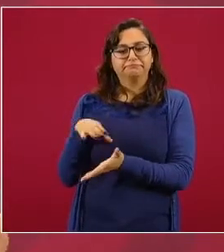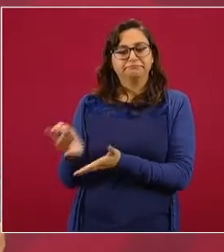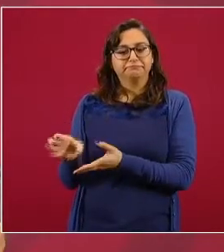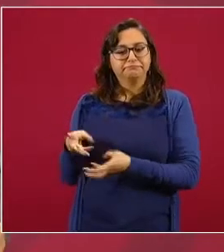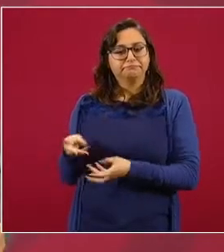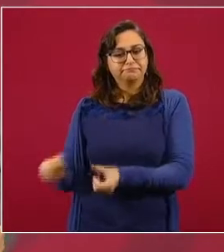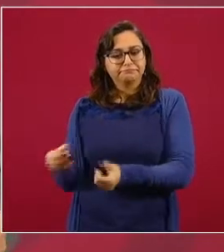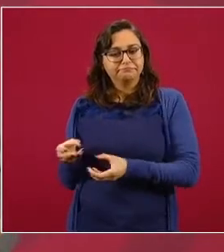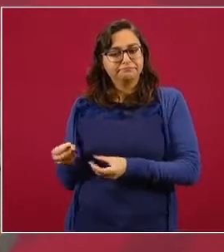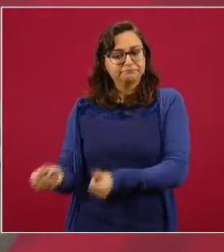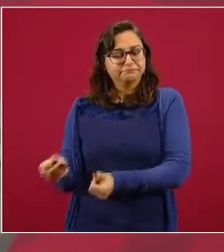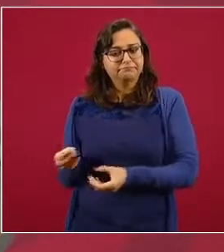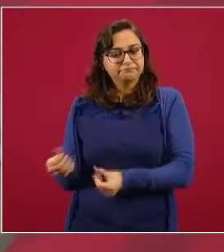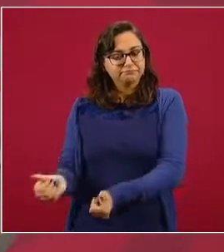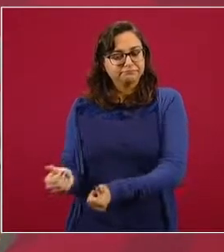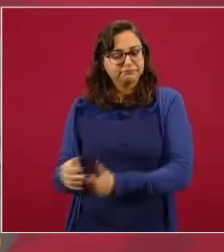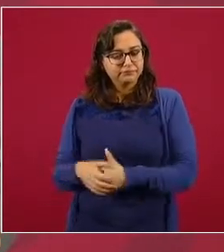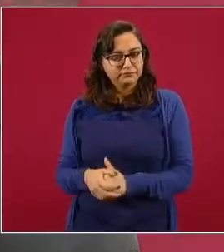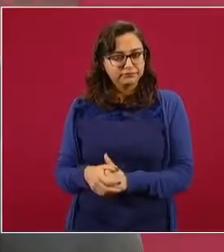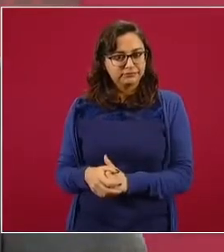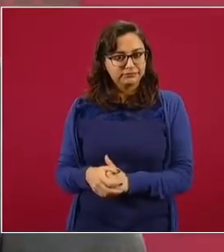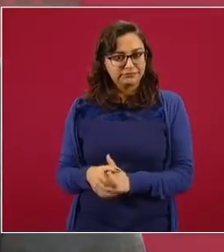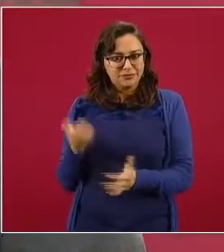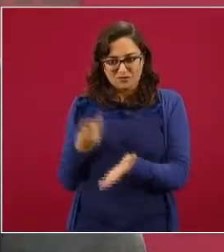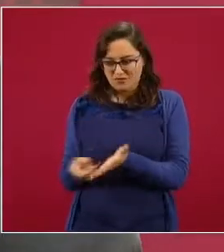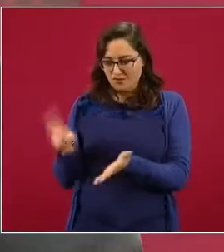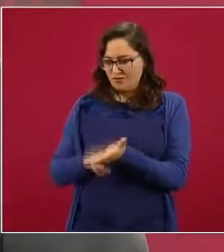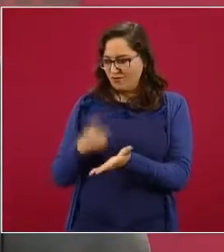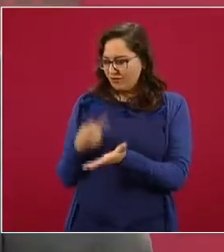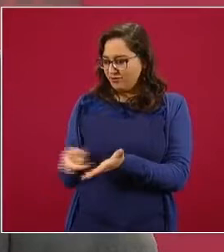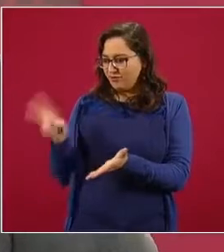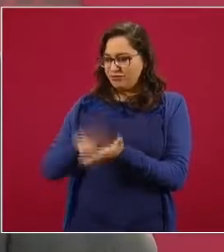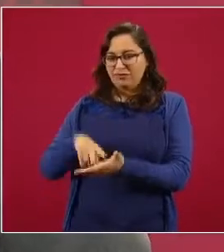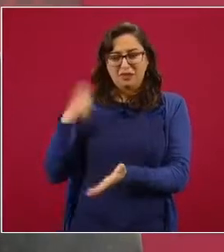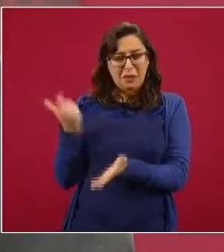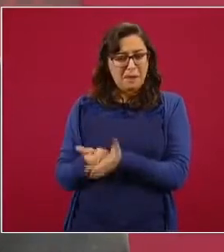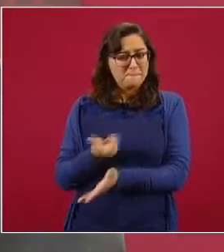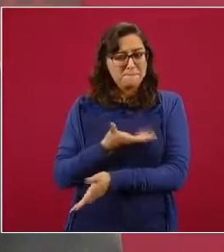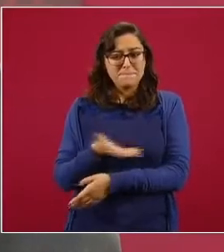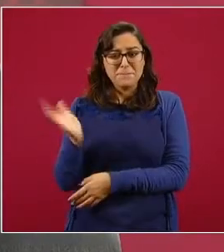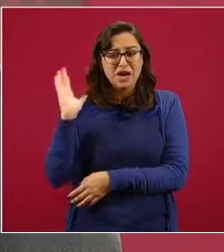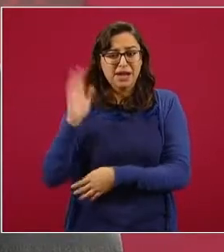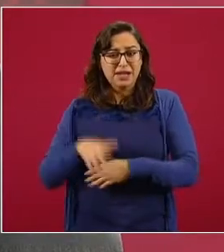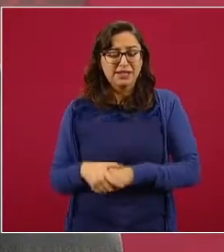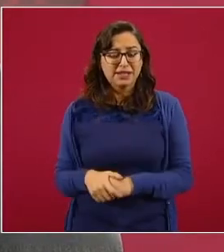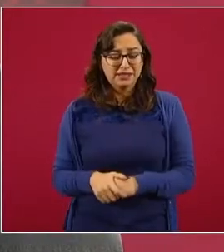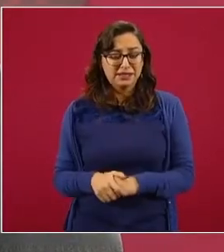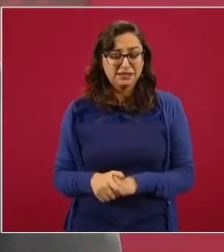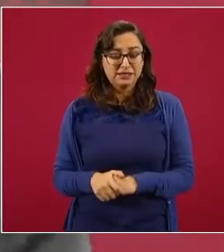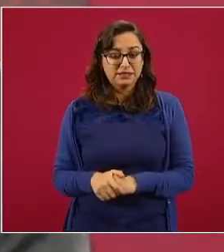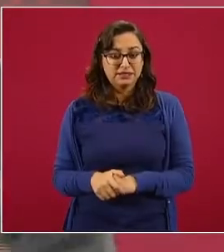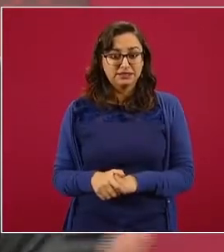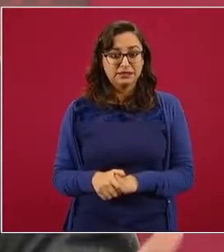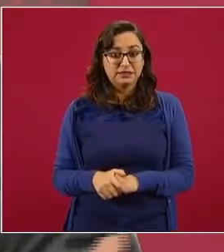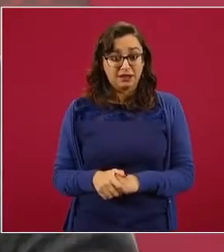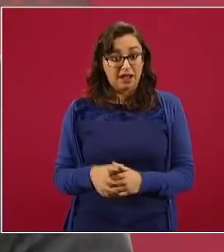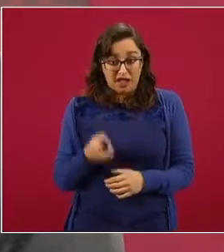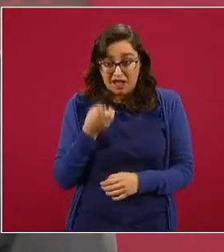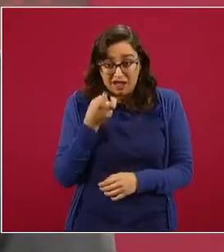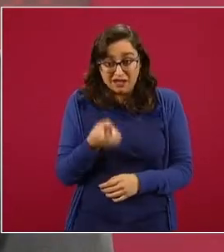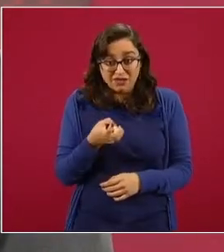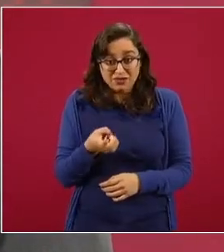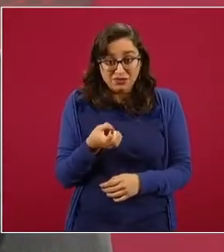cobrando 2, 3 veces más lo que cuestan esas edificaciones. Eso es lo que